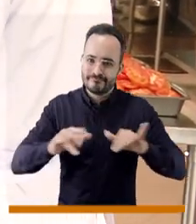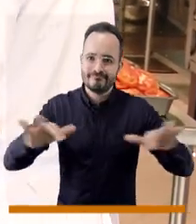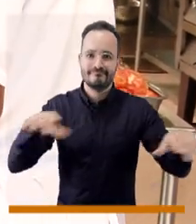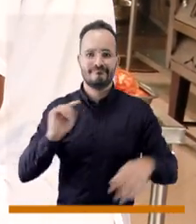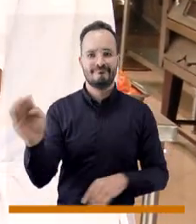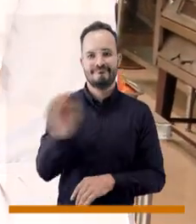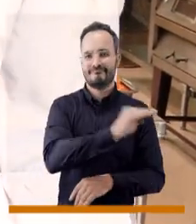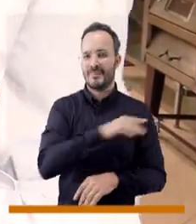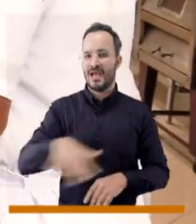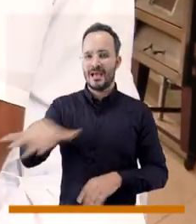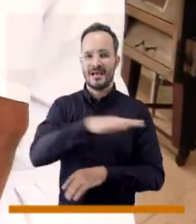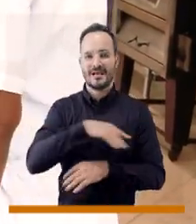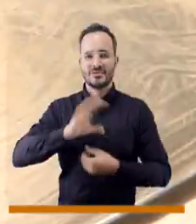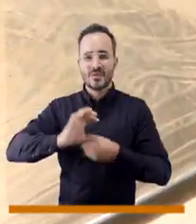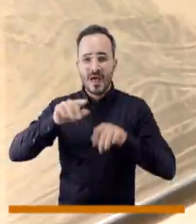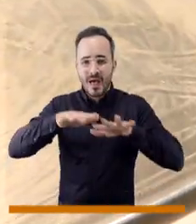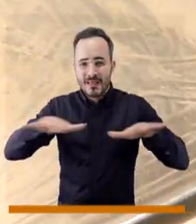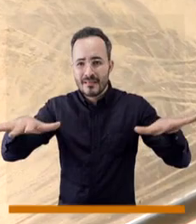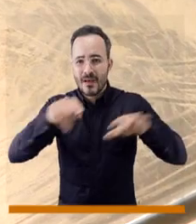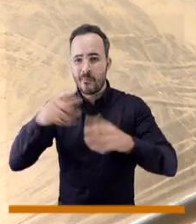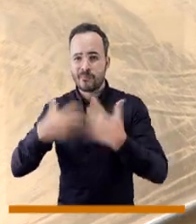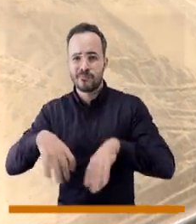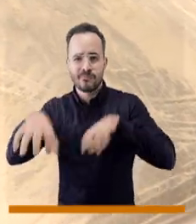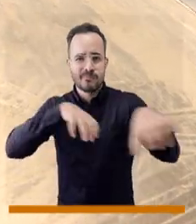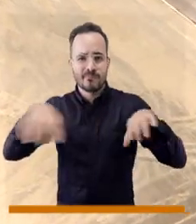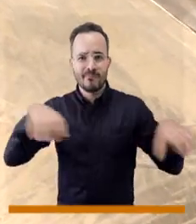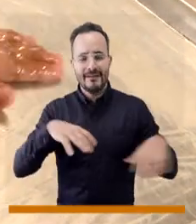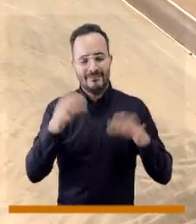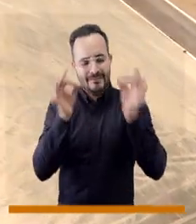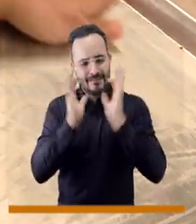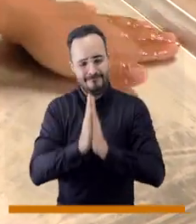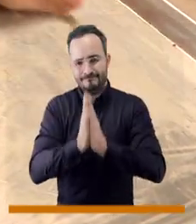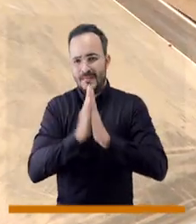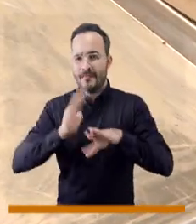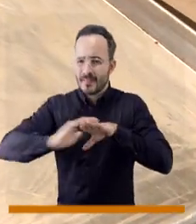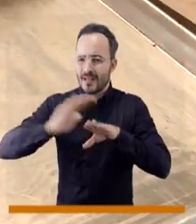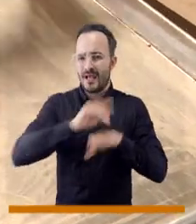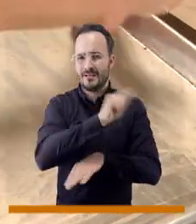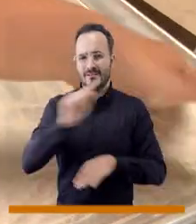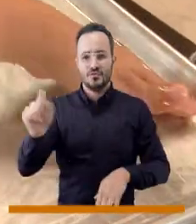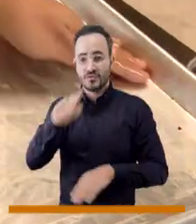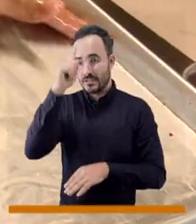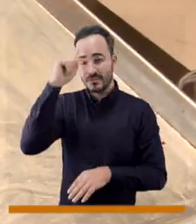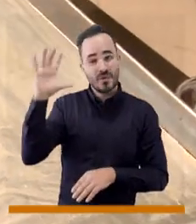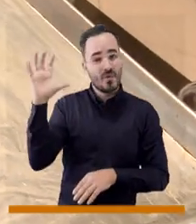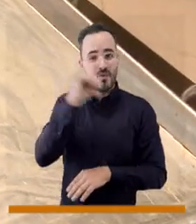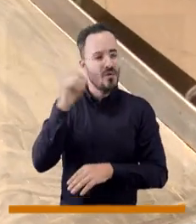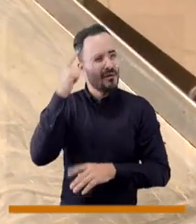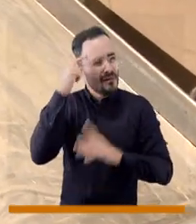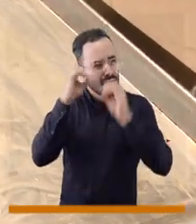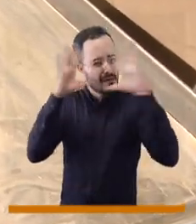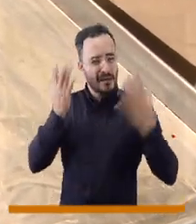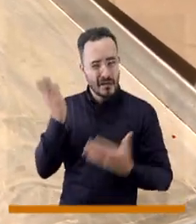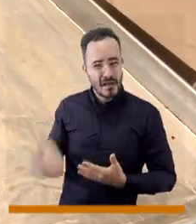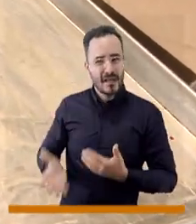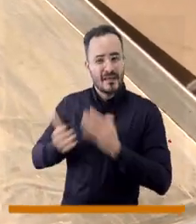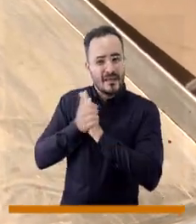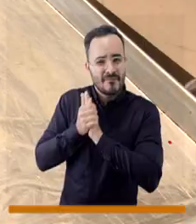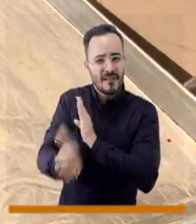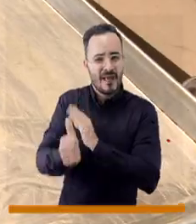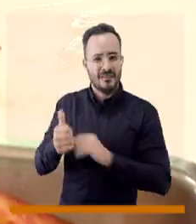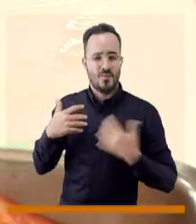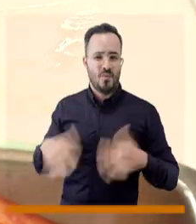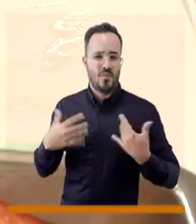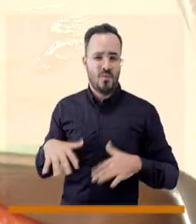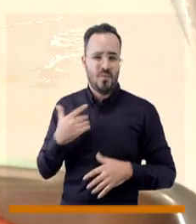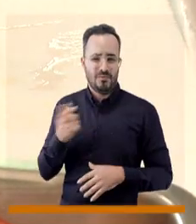una invitación que le queremos hacer a todos los empresarios de la ciudad, porque no dimensionan las capacidades y los talentos que tienen estos